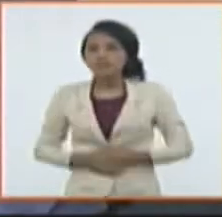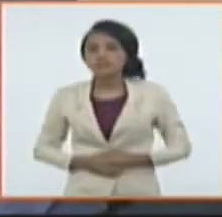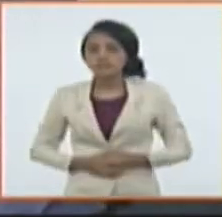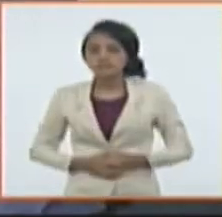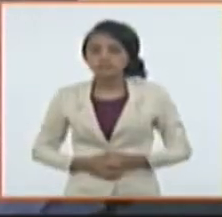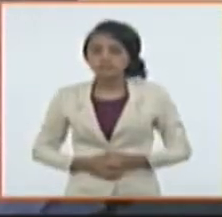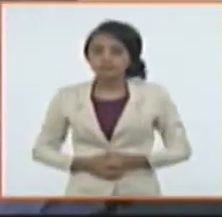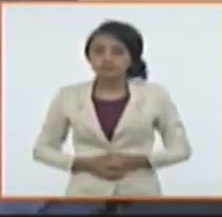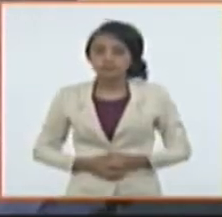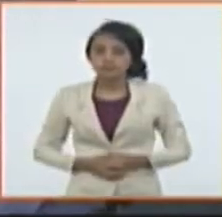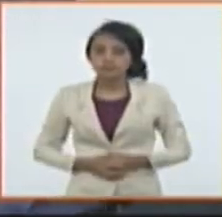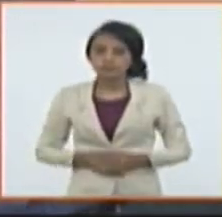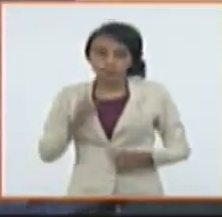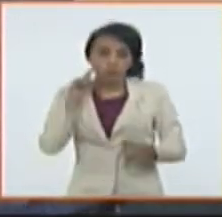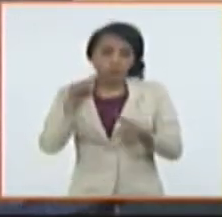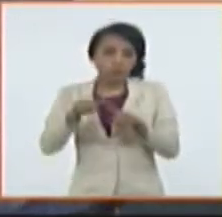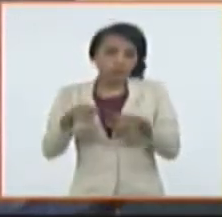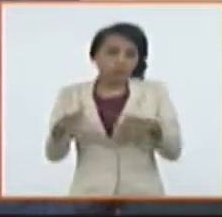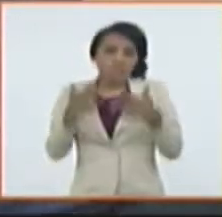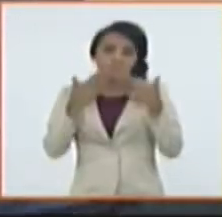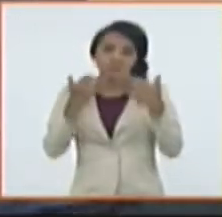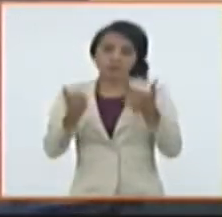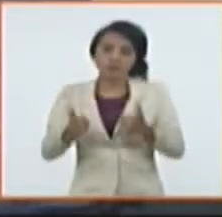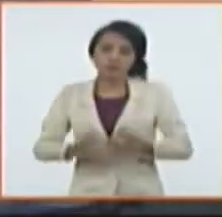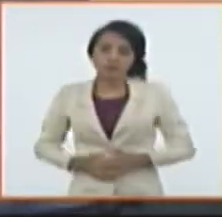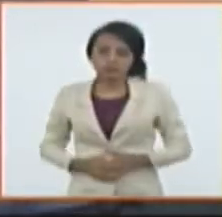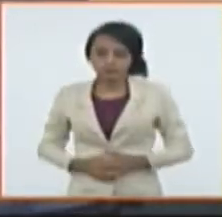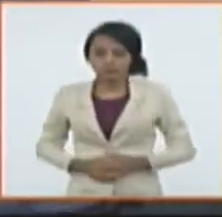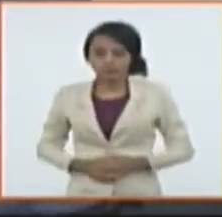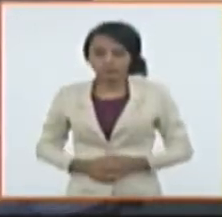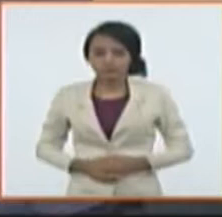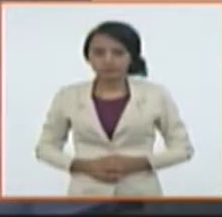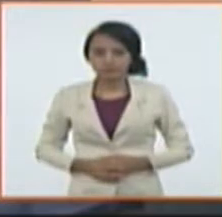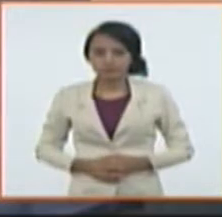mejorar. Hay que despojarnos